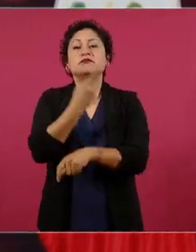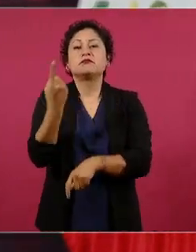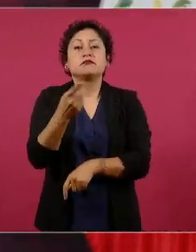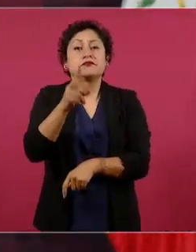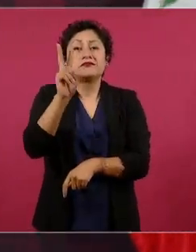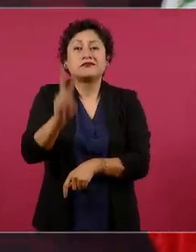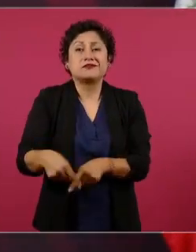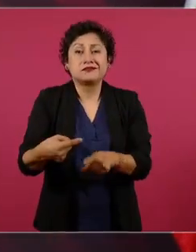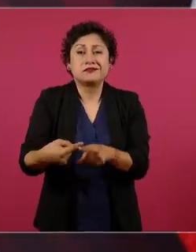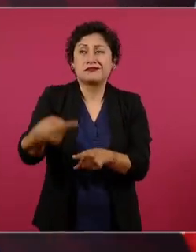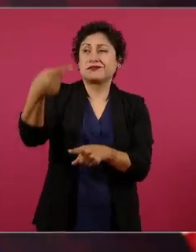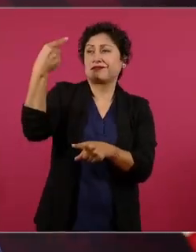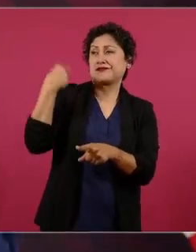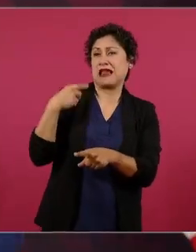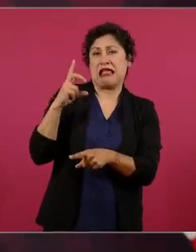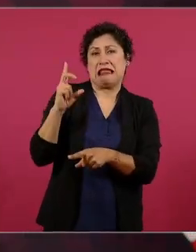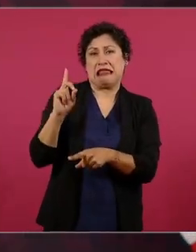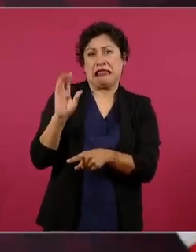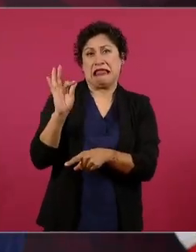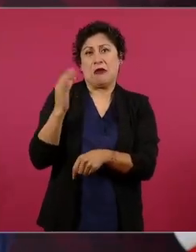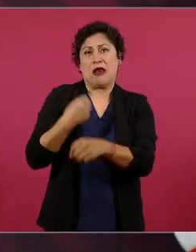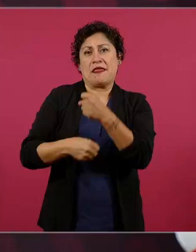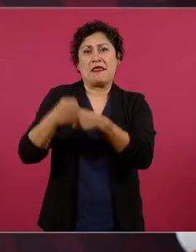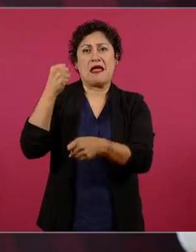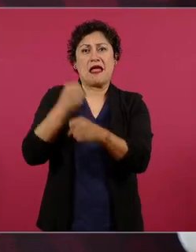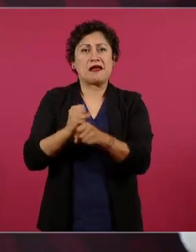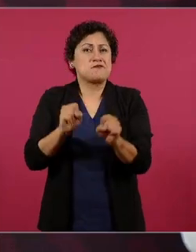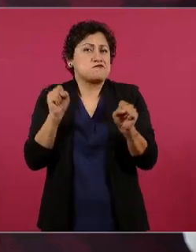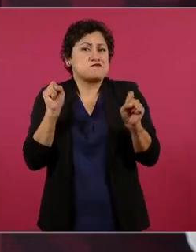3-4 décadas y no se sabía.